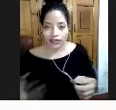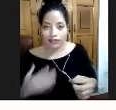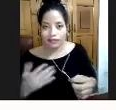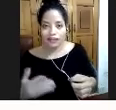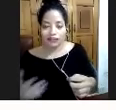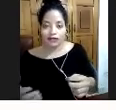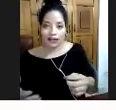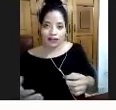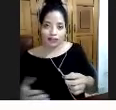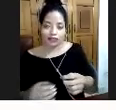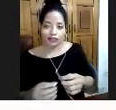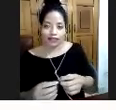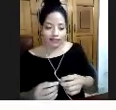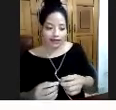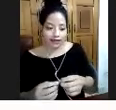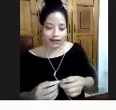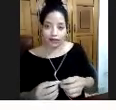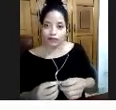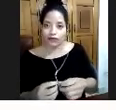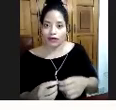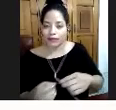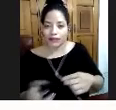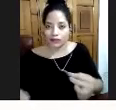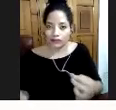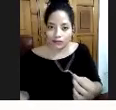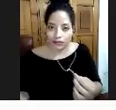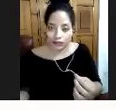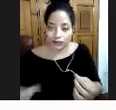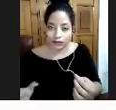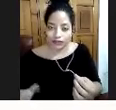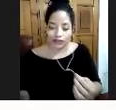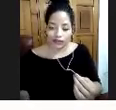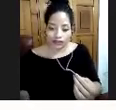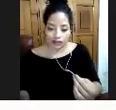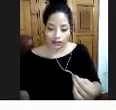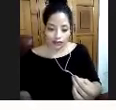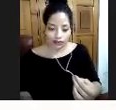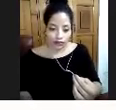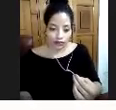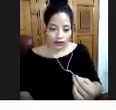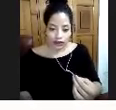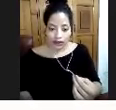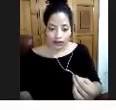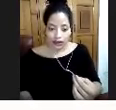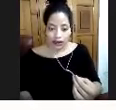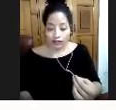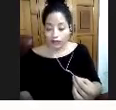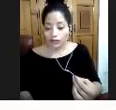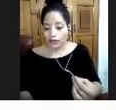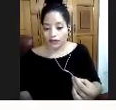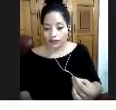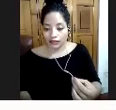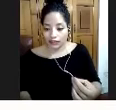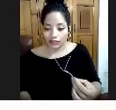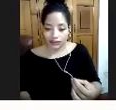hay algunas situaciones que se han venido dando desde que comenzó la pandemia, no solamente en Honduras. De hecho, a